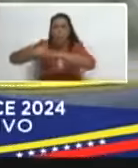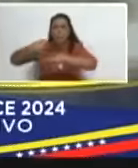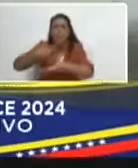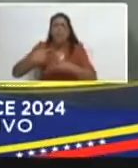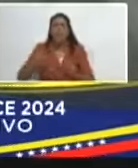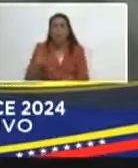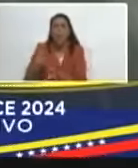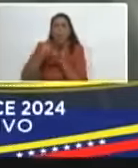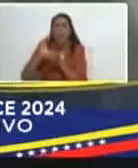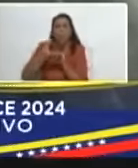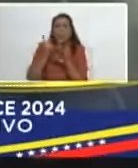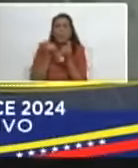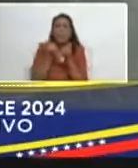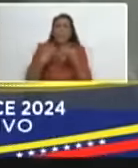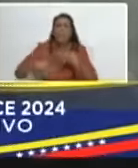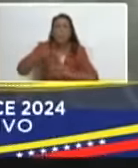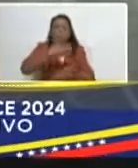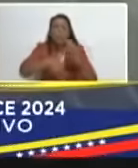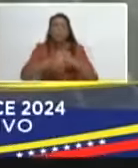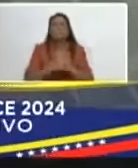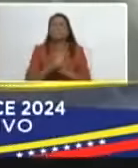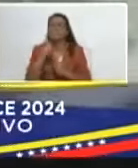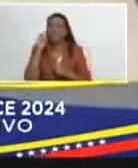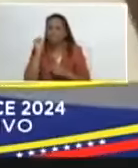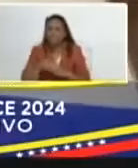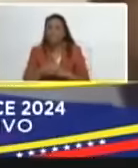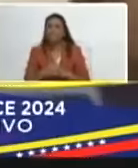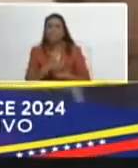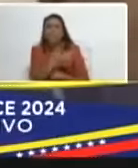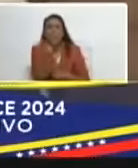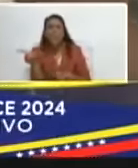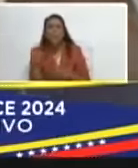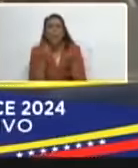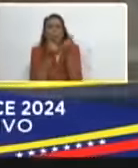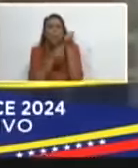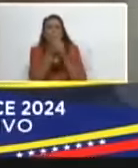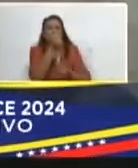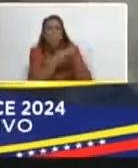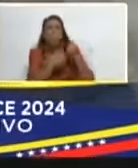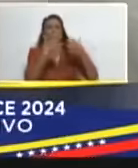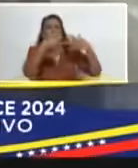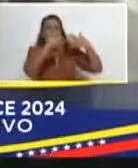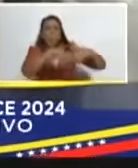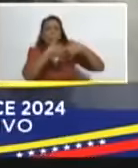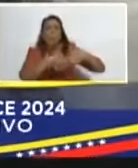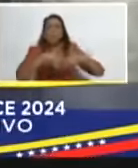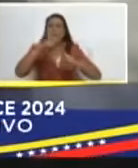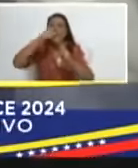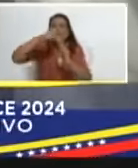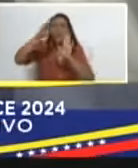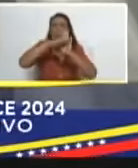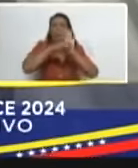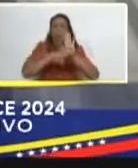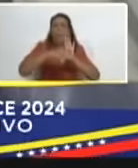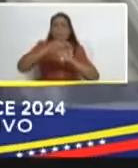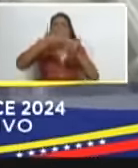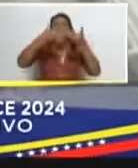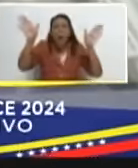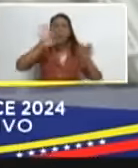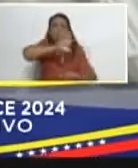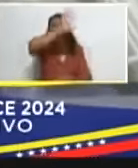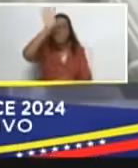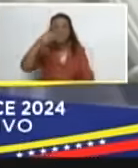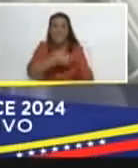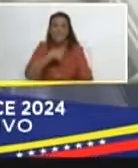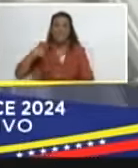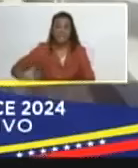través del Ministro de Pesca. Realmente toda la parte de la exportación que se está abriendo hacia la parte de